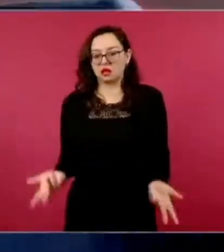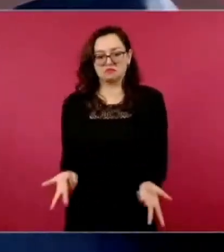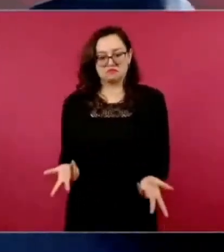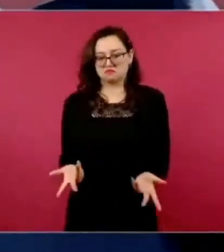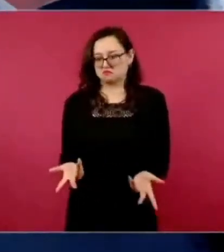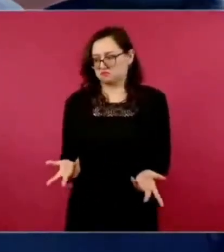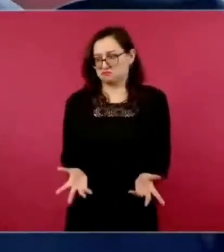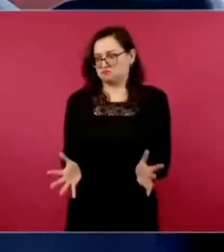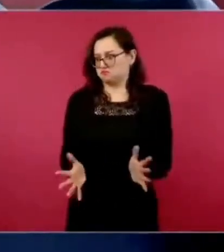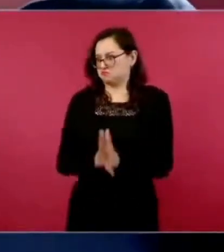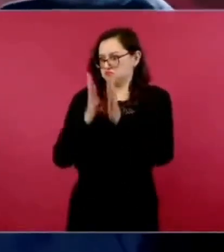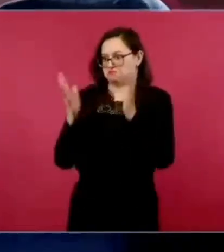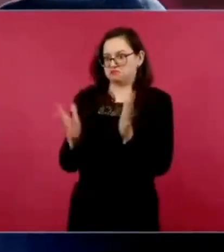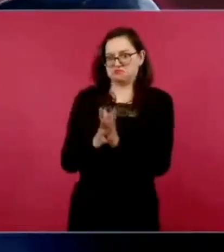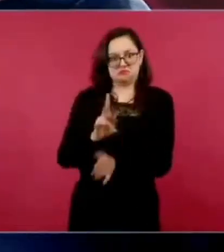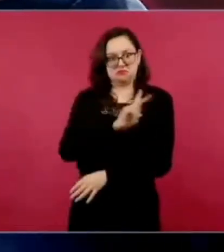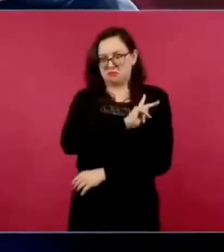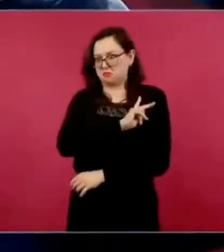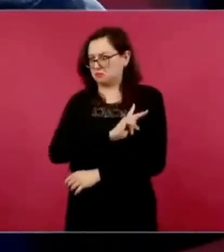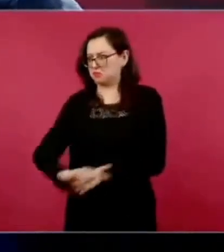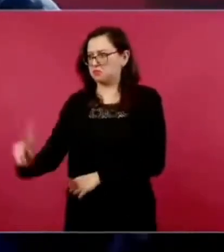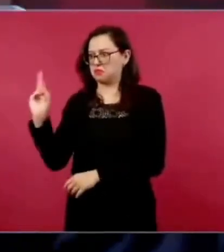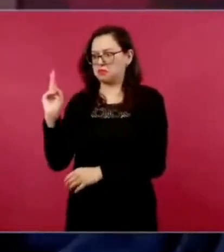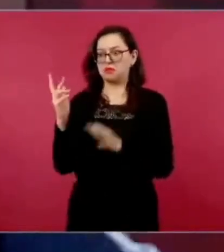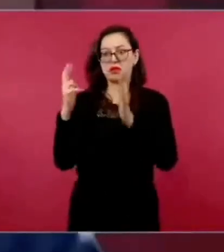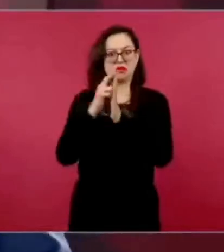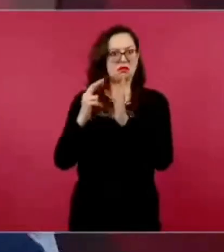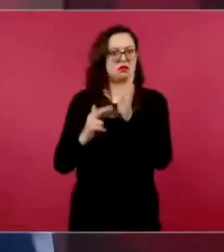todos participen, todos.